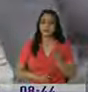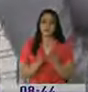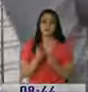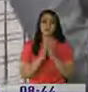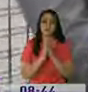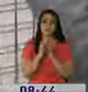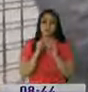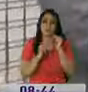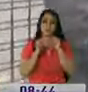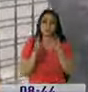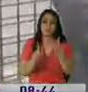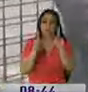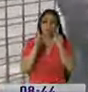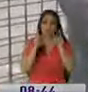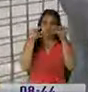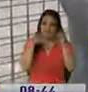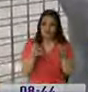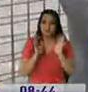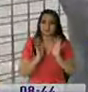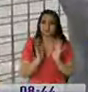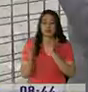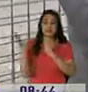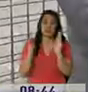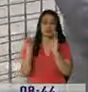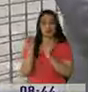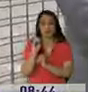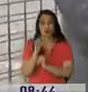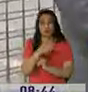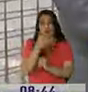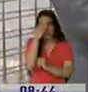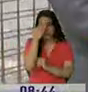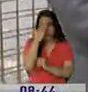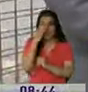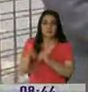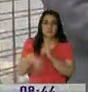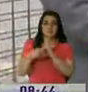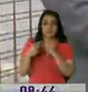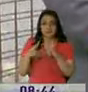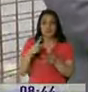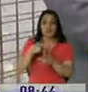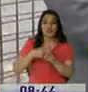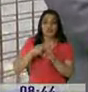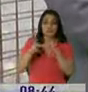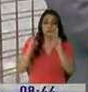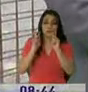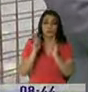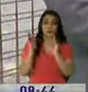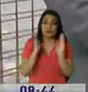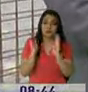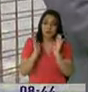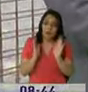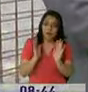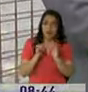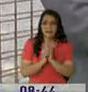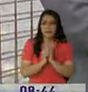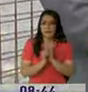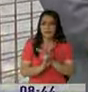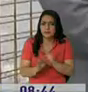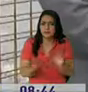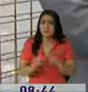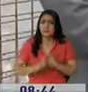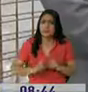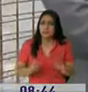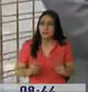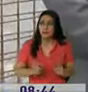es la construcción de un nuevo puente. Yo sé que ustedes van a implementar en 2 meses un puente Bailey, que este es un puente provisional.